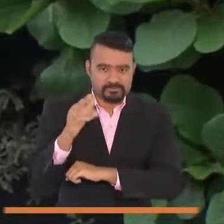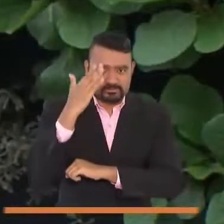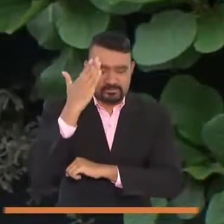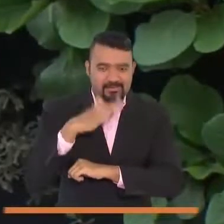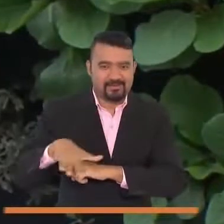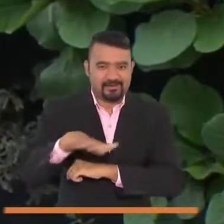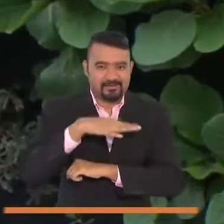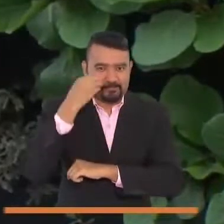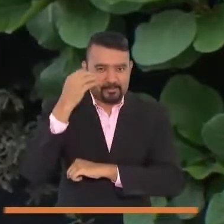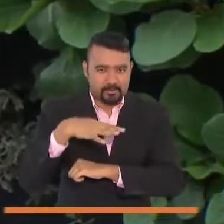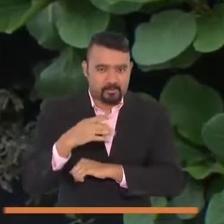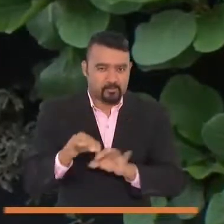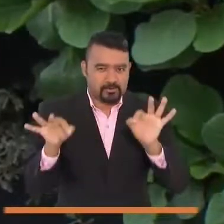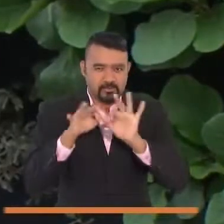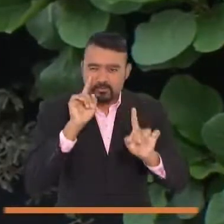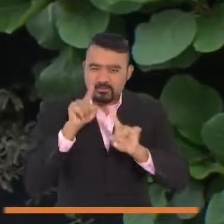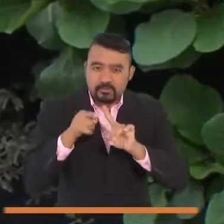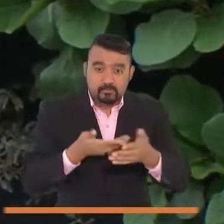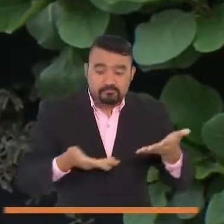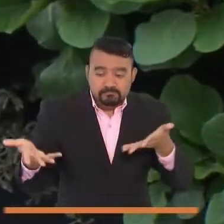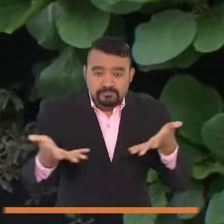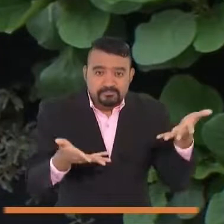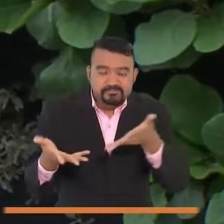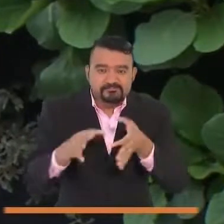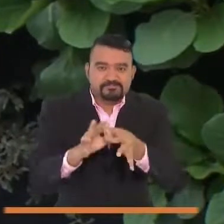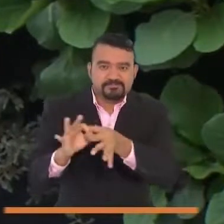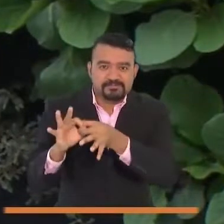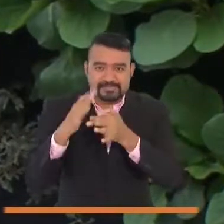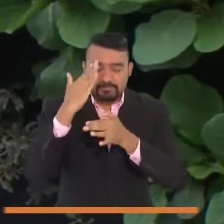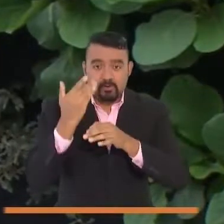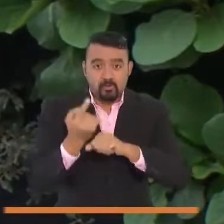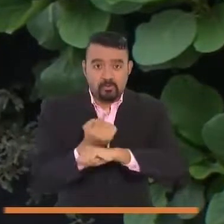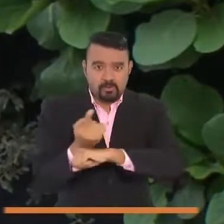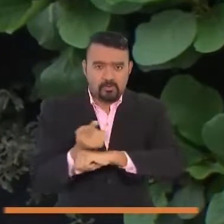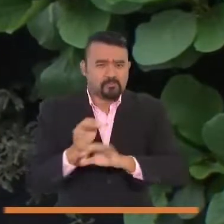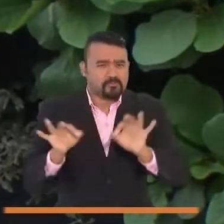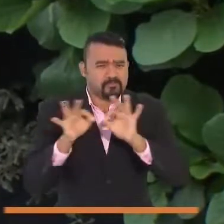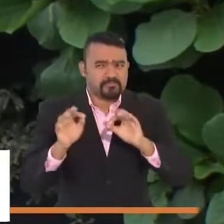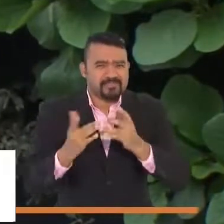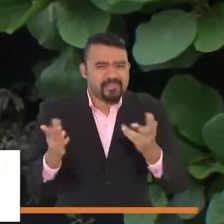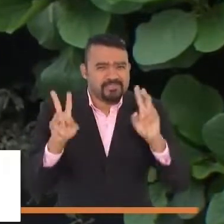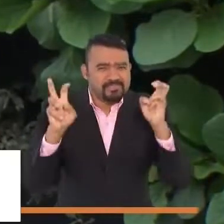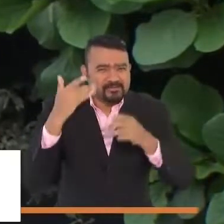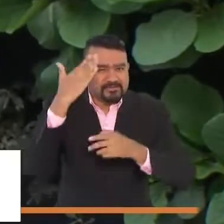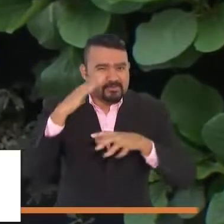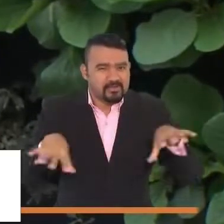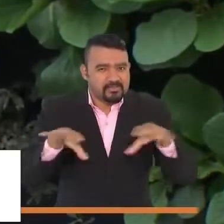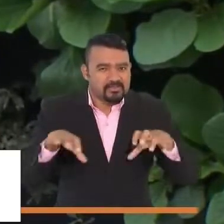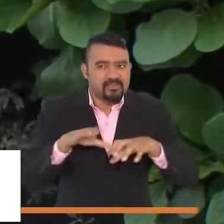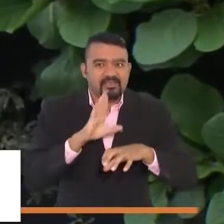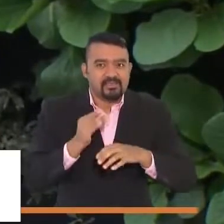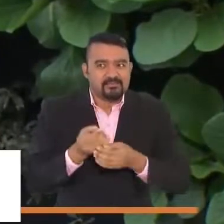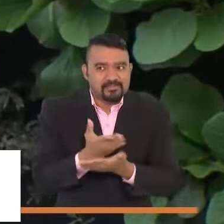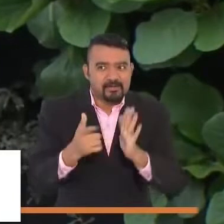Envigado, Juntos Sumamos. Una hora de especial donde hablaremos de obras importantes para entregar a